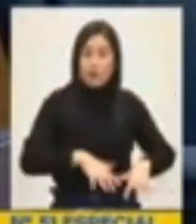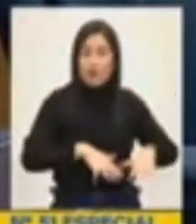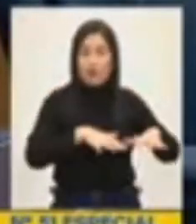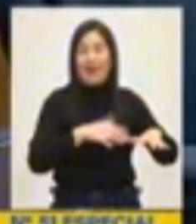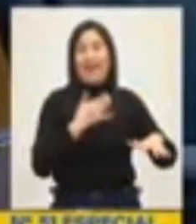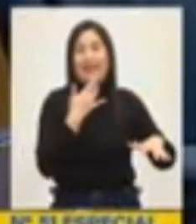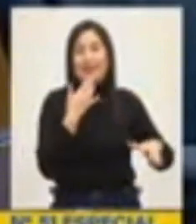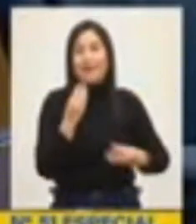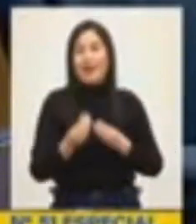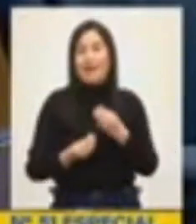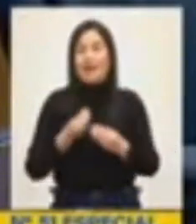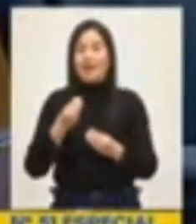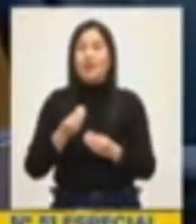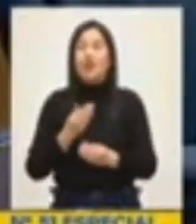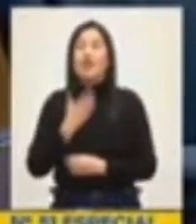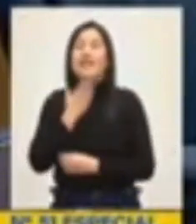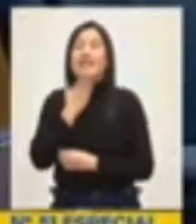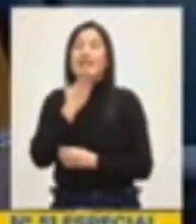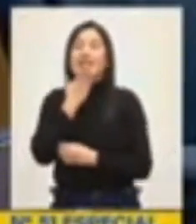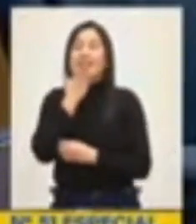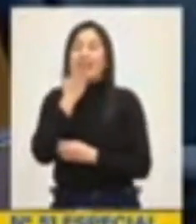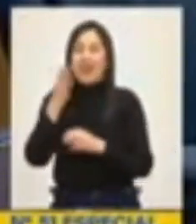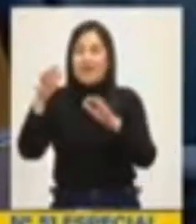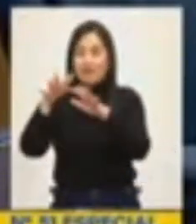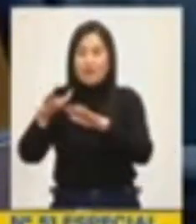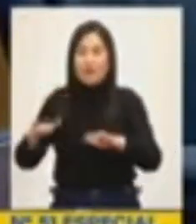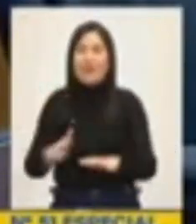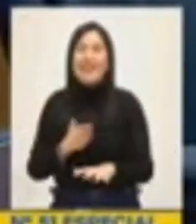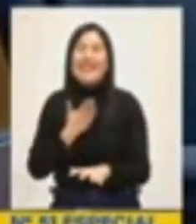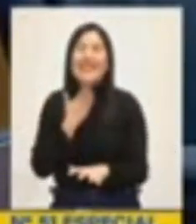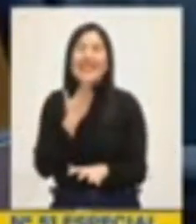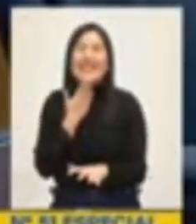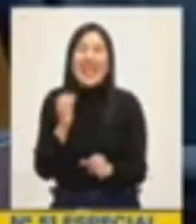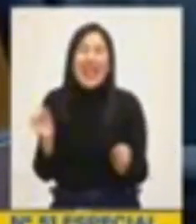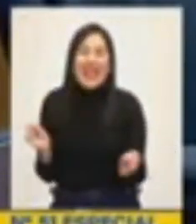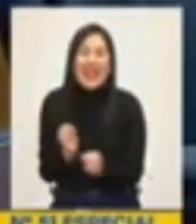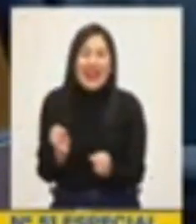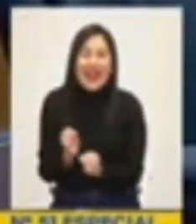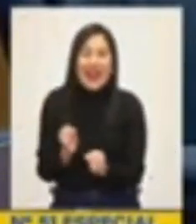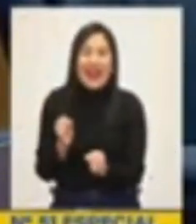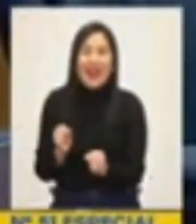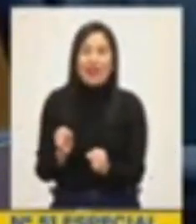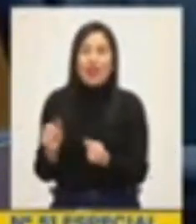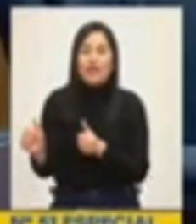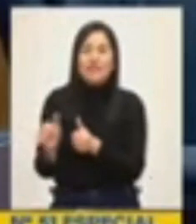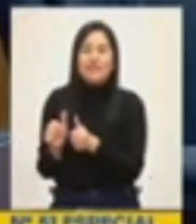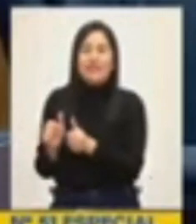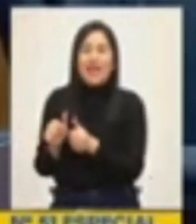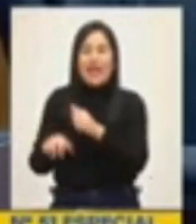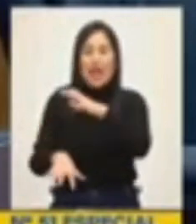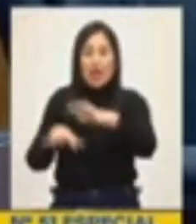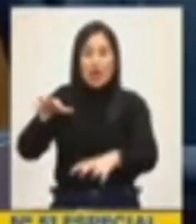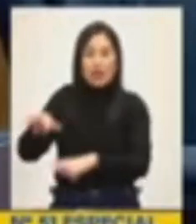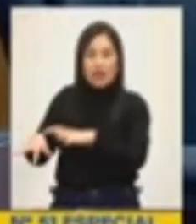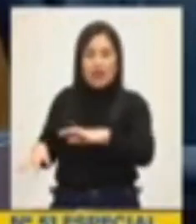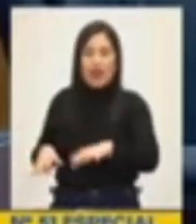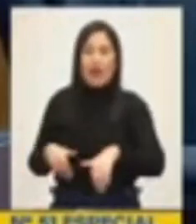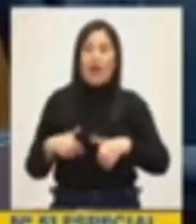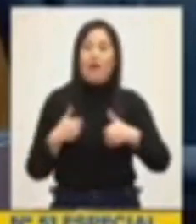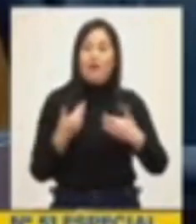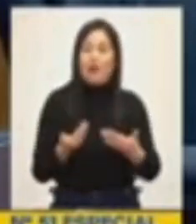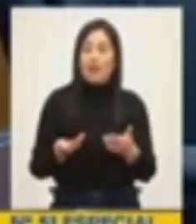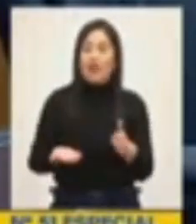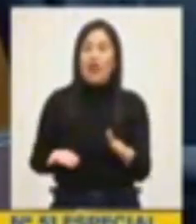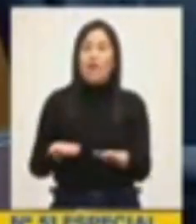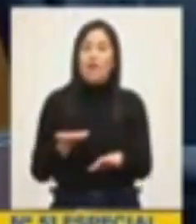producidos por la nieve y la escarcha en los sectores precordilleranos. Y por esa razón hemos pedido la participación de Ciren.